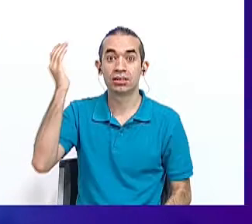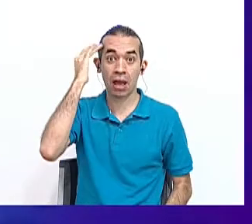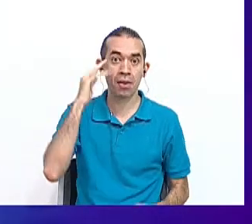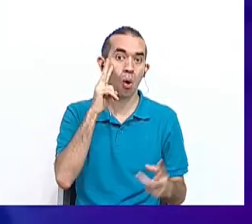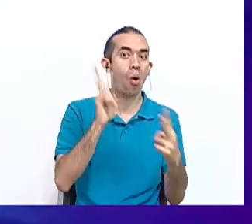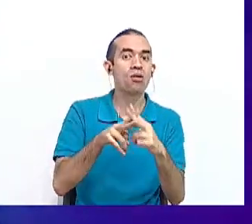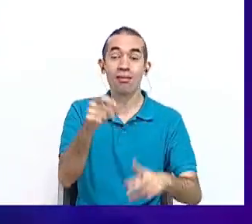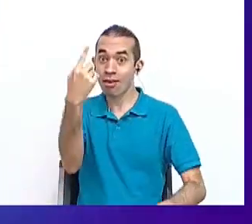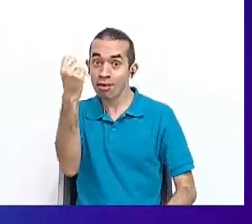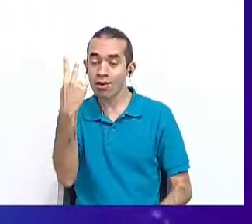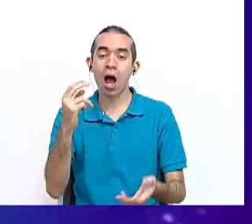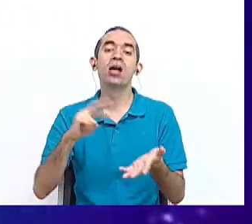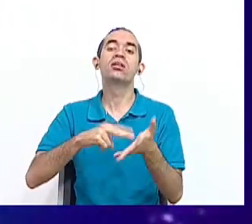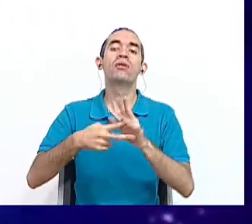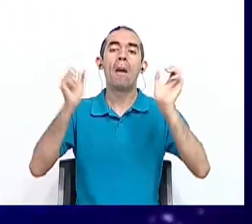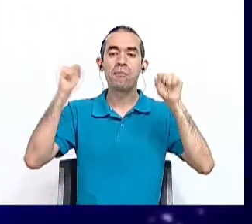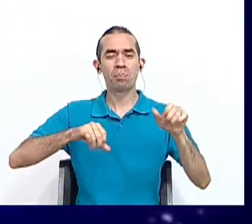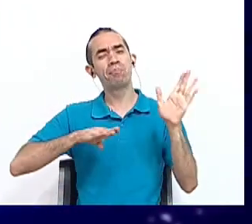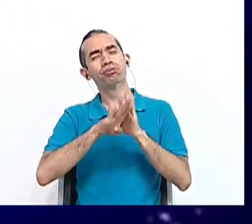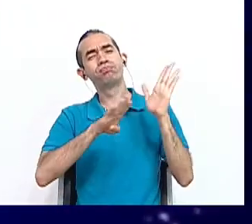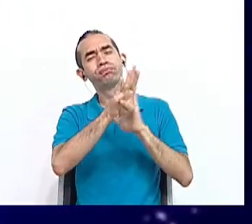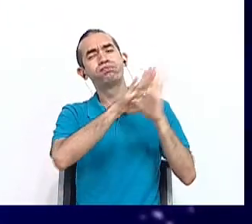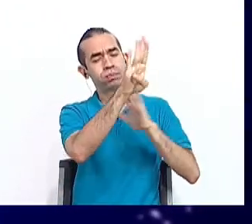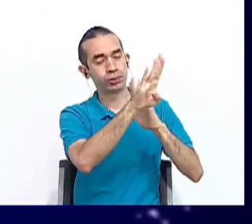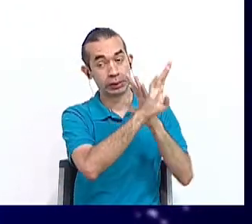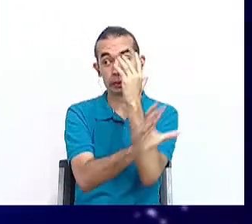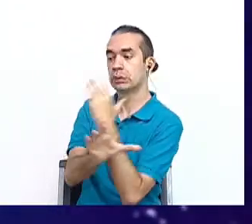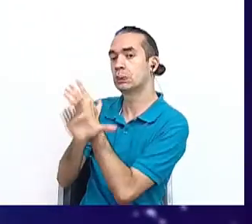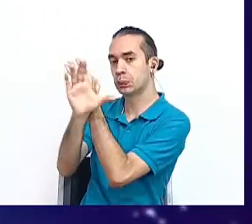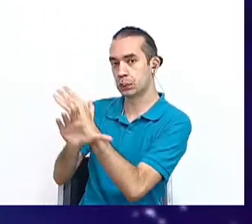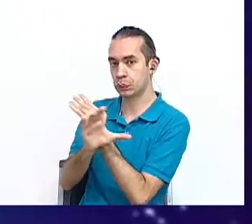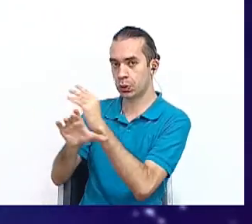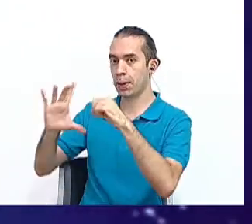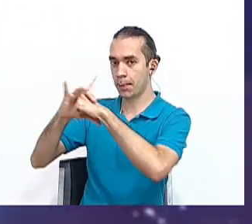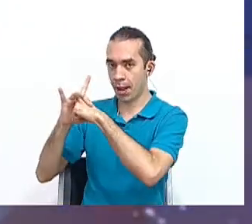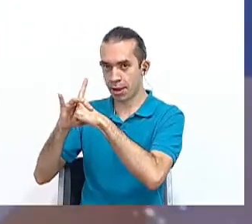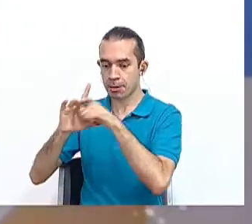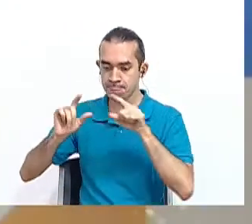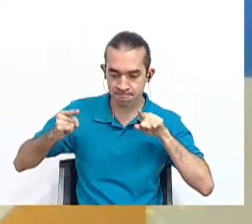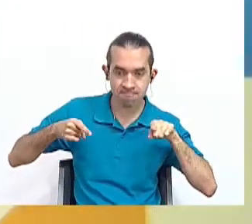entenderla nos permitirá seguir evolucionando al tiempo que cuidamos nuestro planeta.